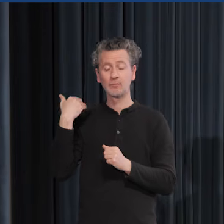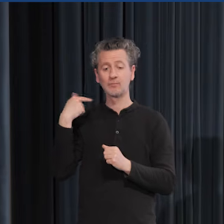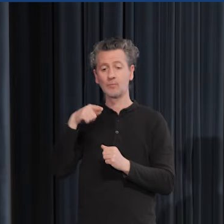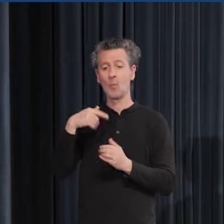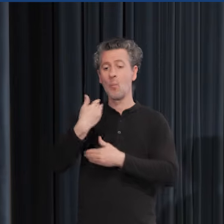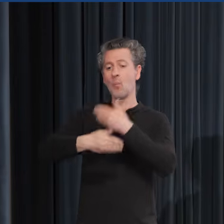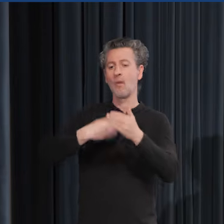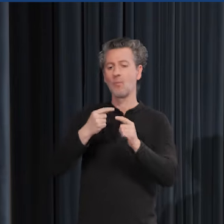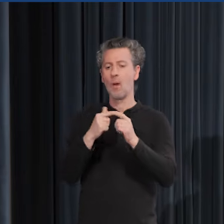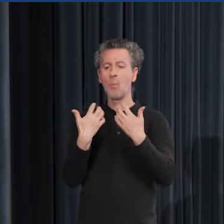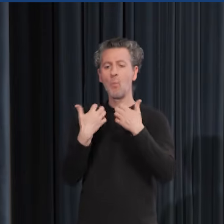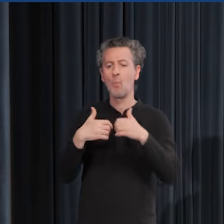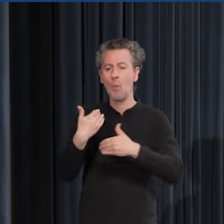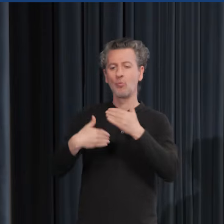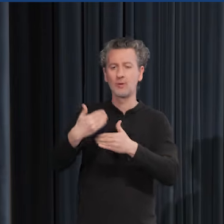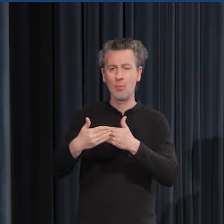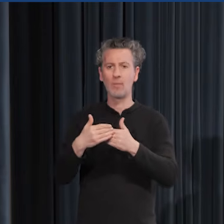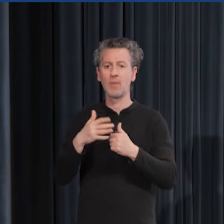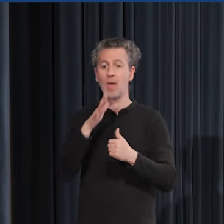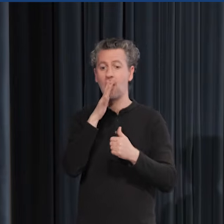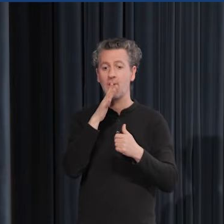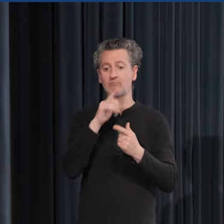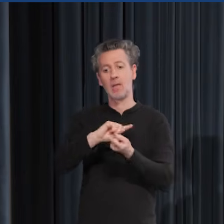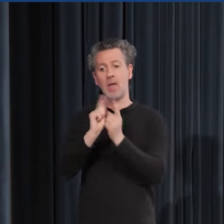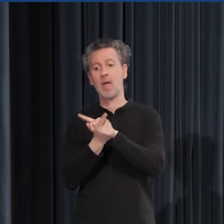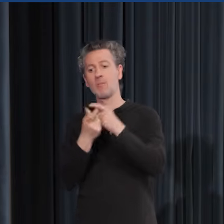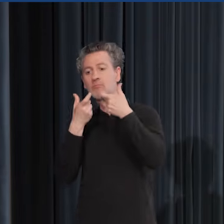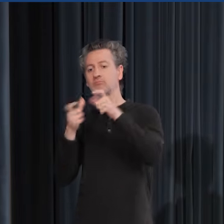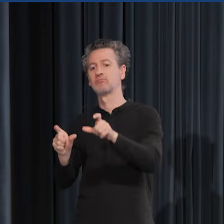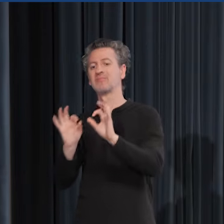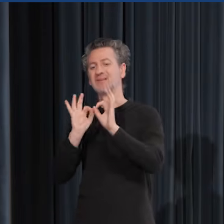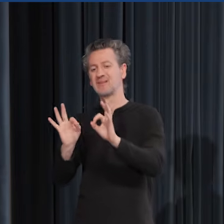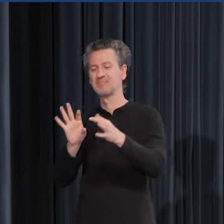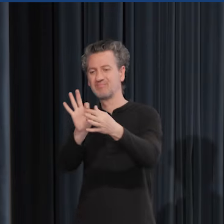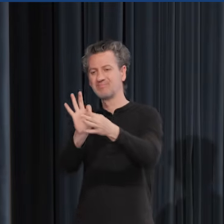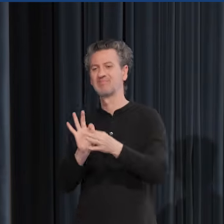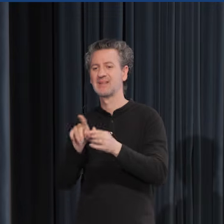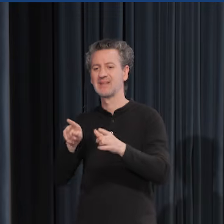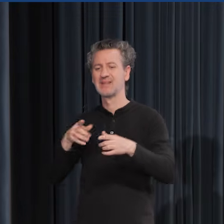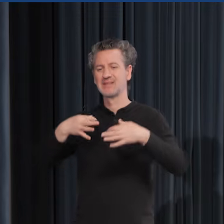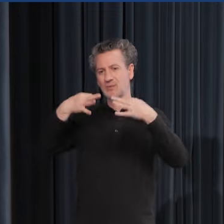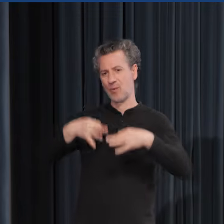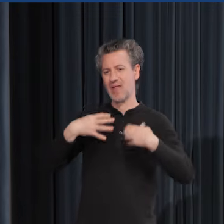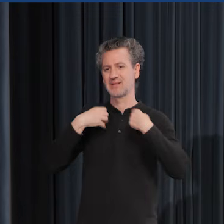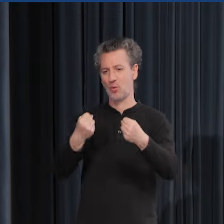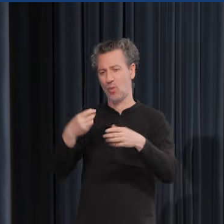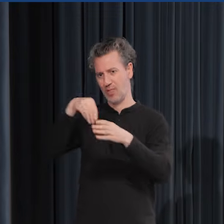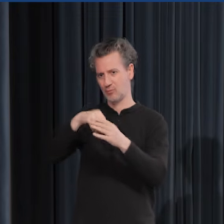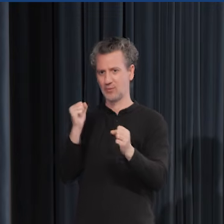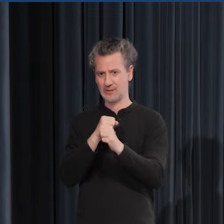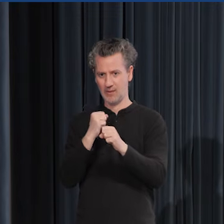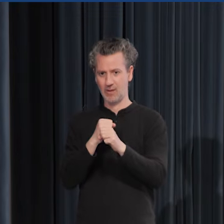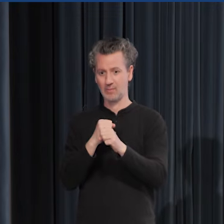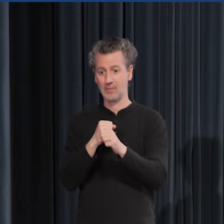inicialmente productivo, tienen que derivar, y de hecho lo están haciendo, derivando hacia aspectos más relacionados con la seguridad y salud en el trabajo. Y